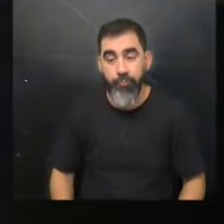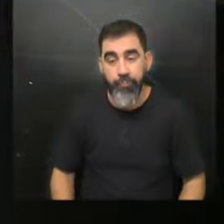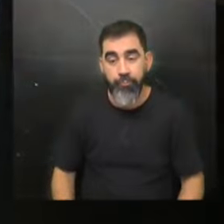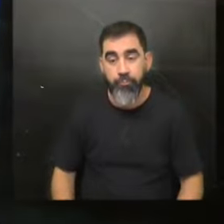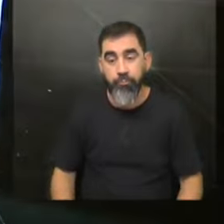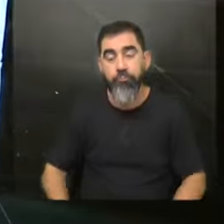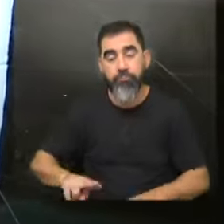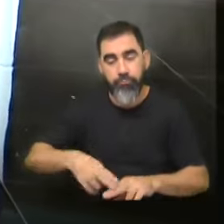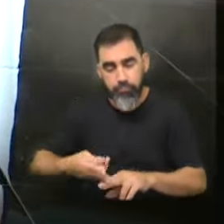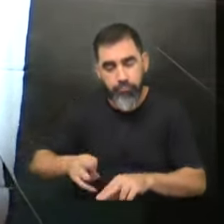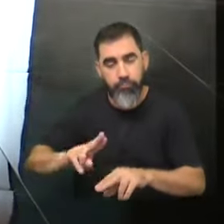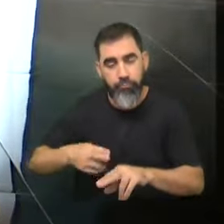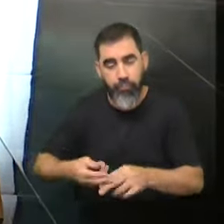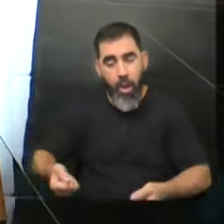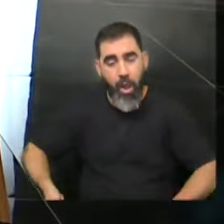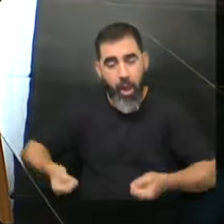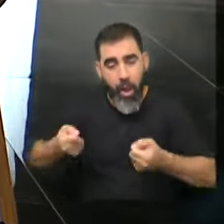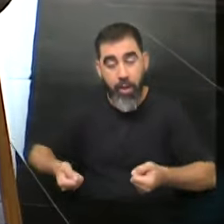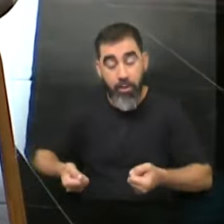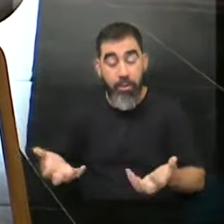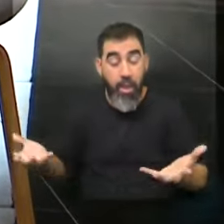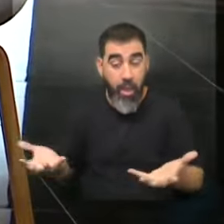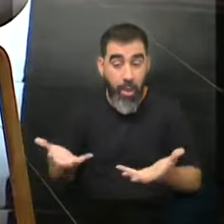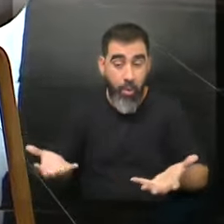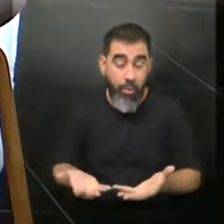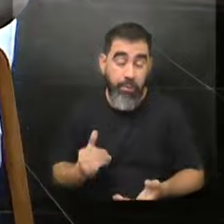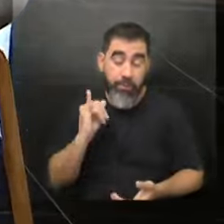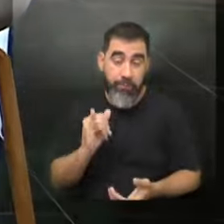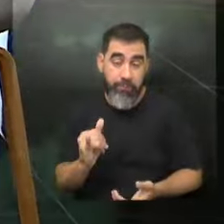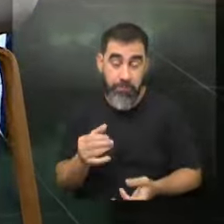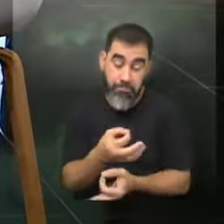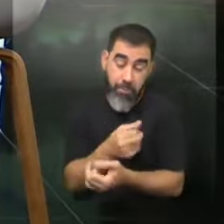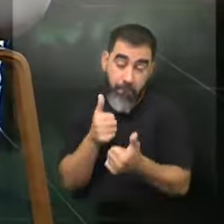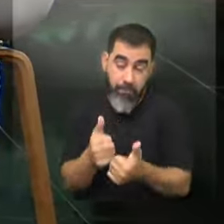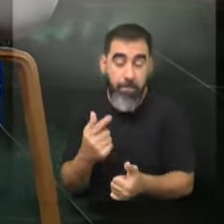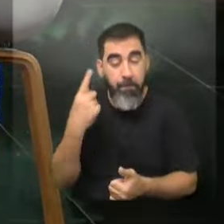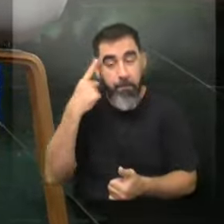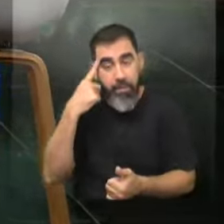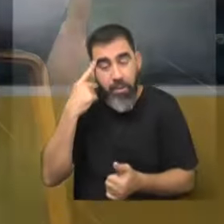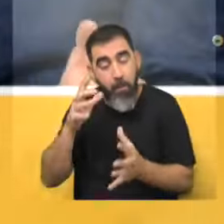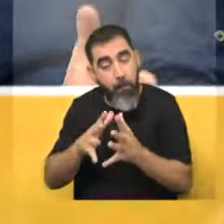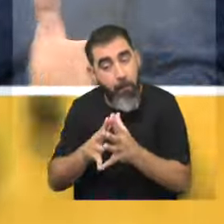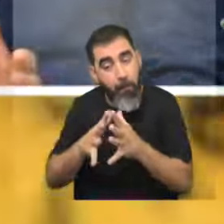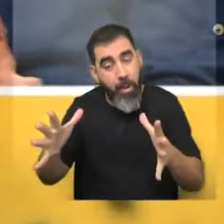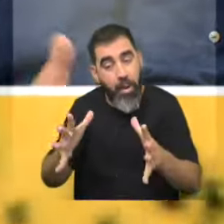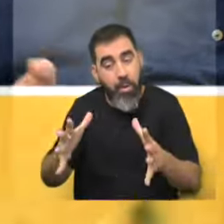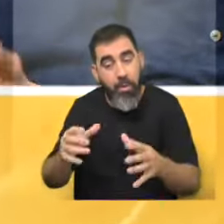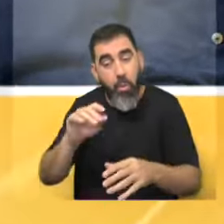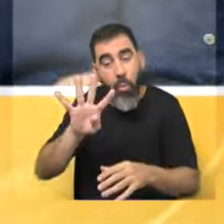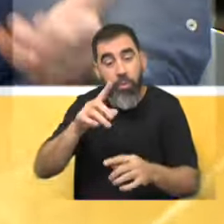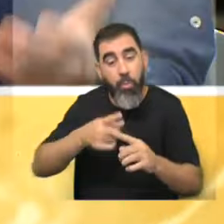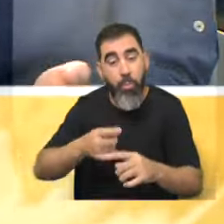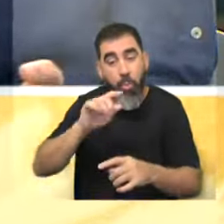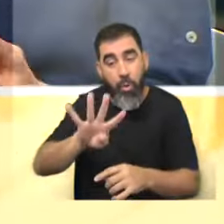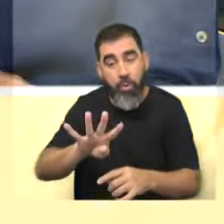repetitiva y tediosa de cargar cosas. Es más, ahora, si nos va bien, estamos pensando en un modelo un poco más grande, más 4x4, que pueda